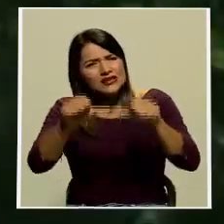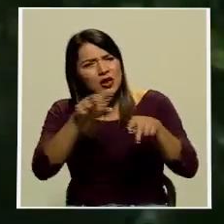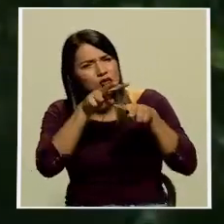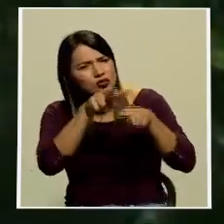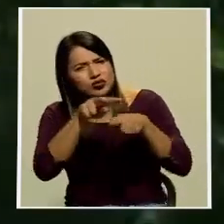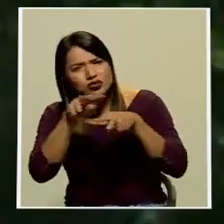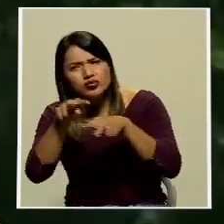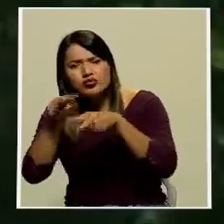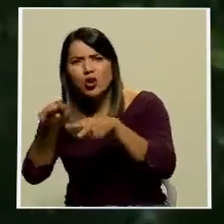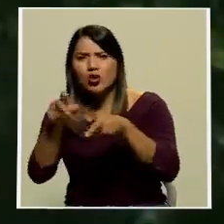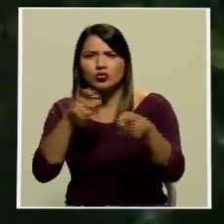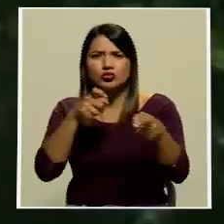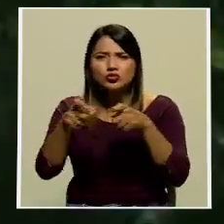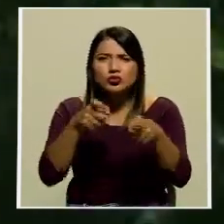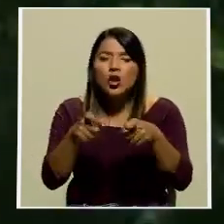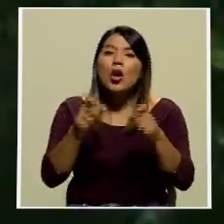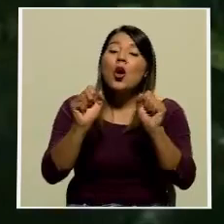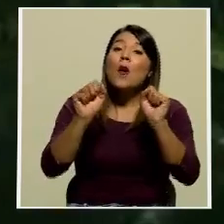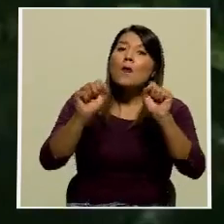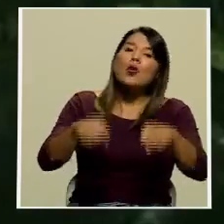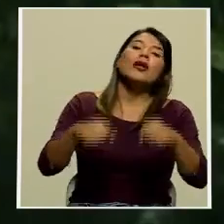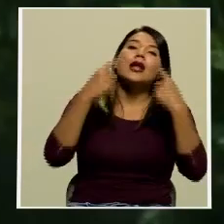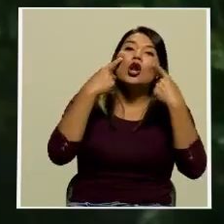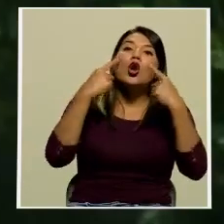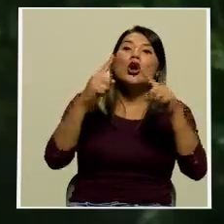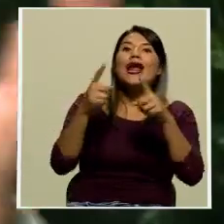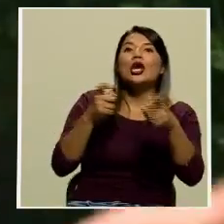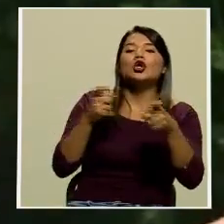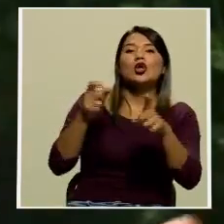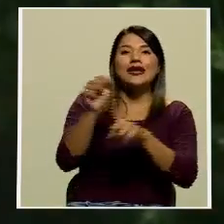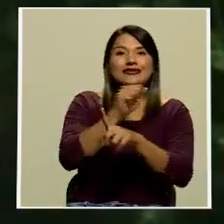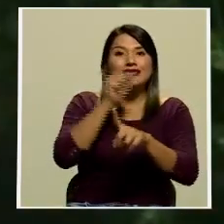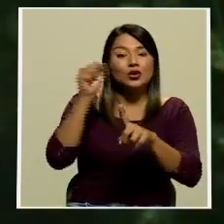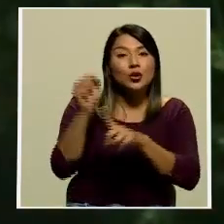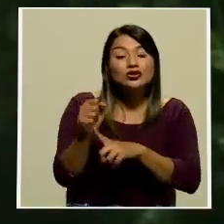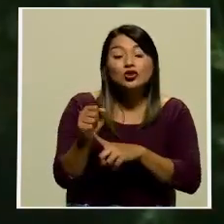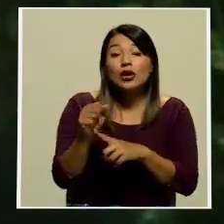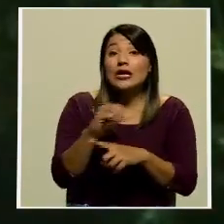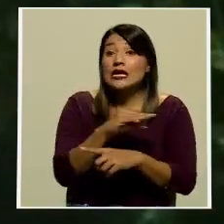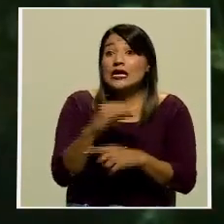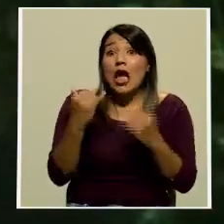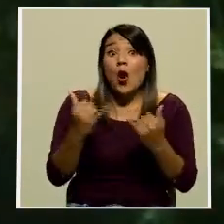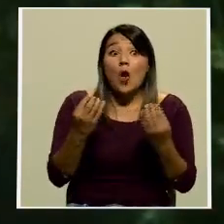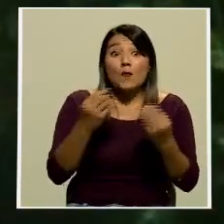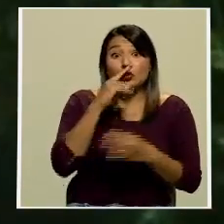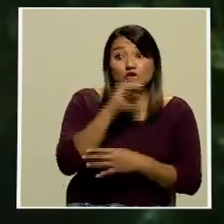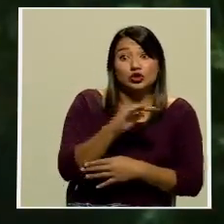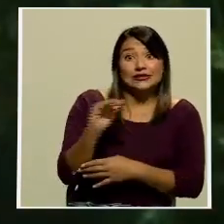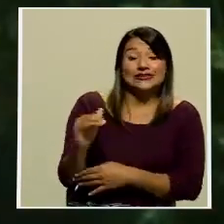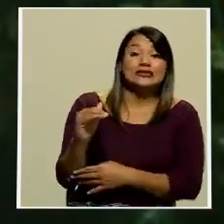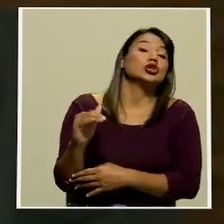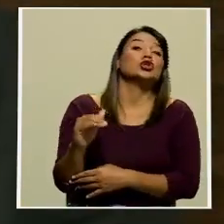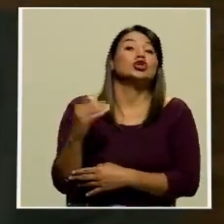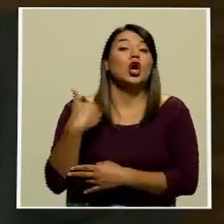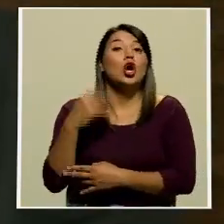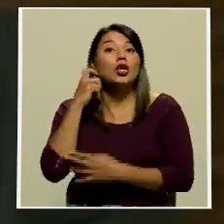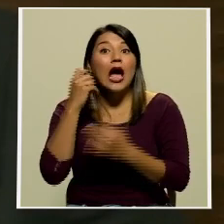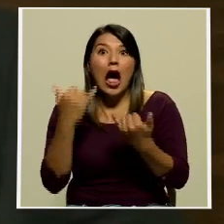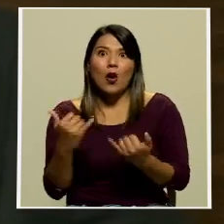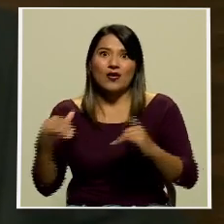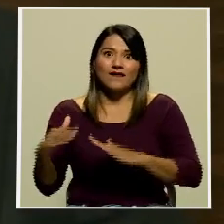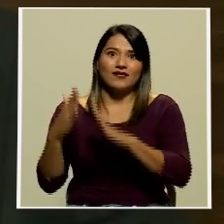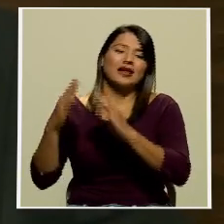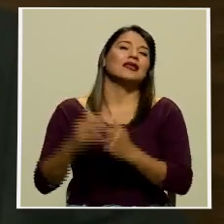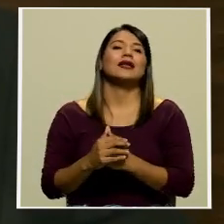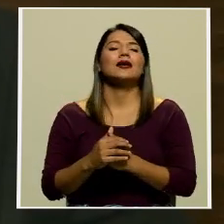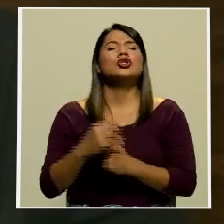estar manteniendo la situación que muchos niños y muchas niñas están expuestos en este momento. A mí me preocupan